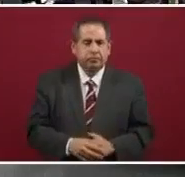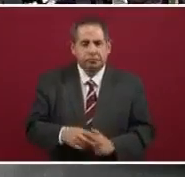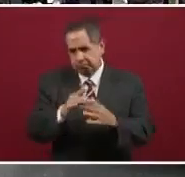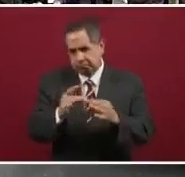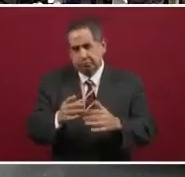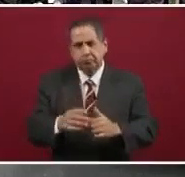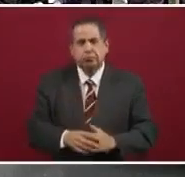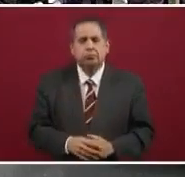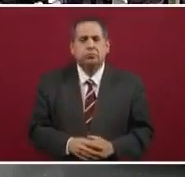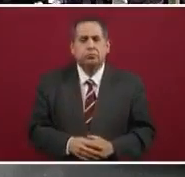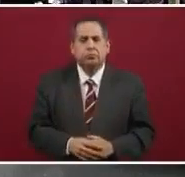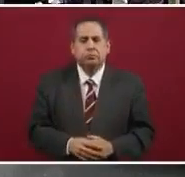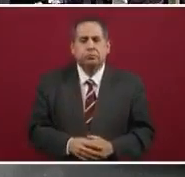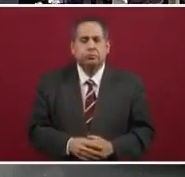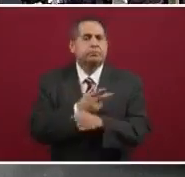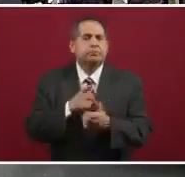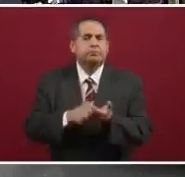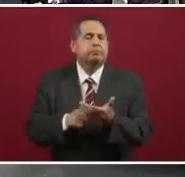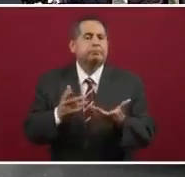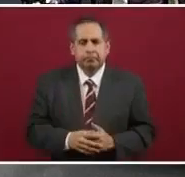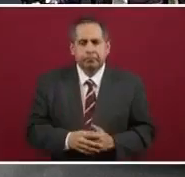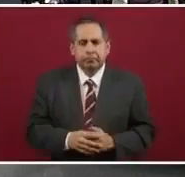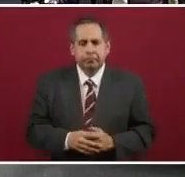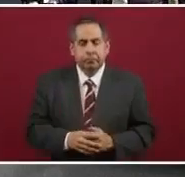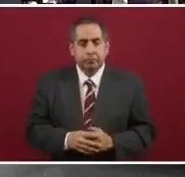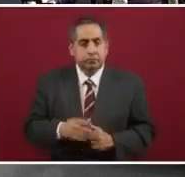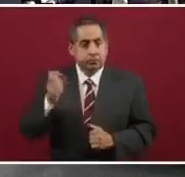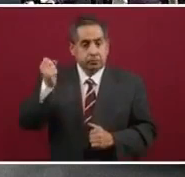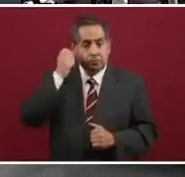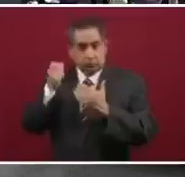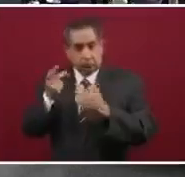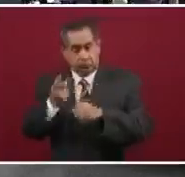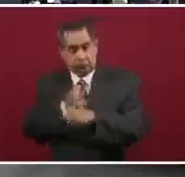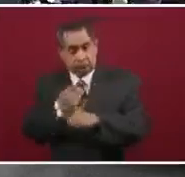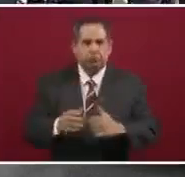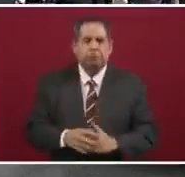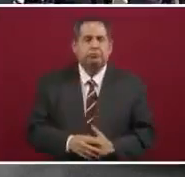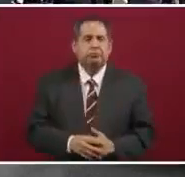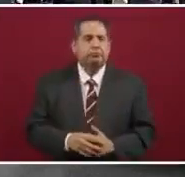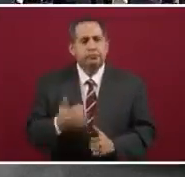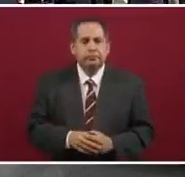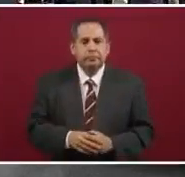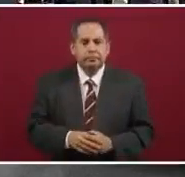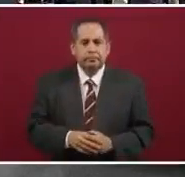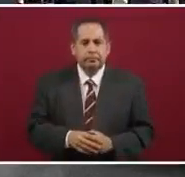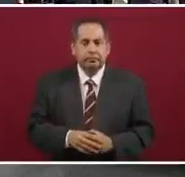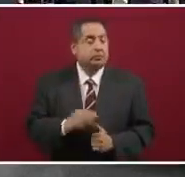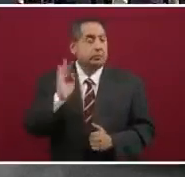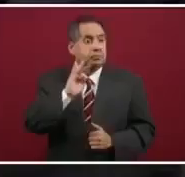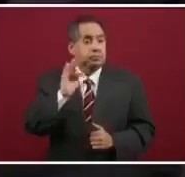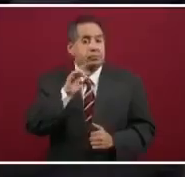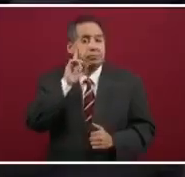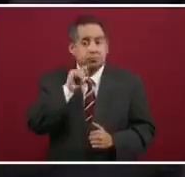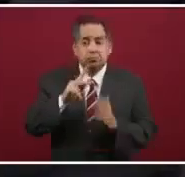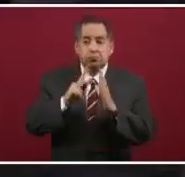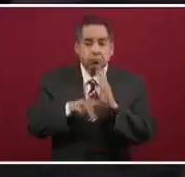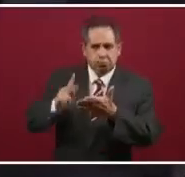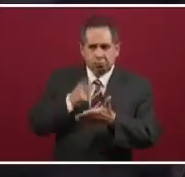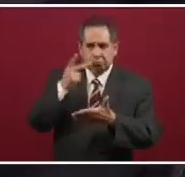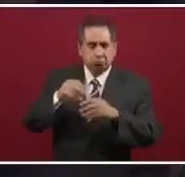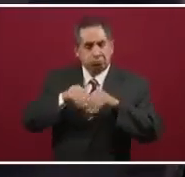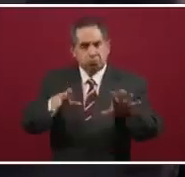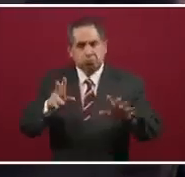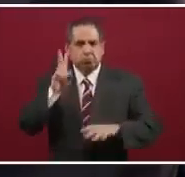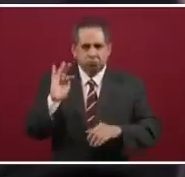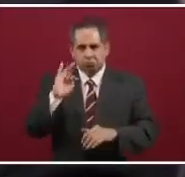digo qué pasó en la conferencia de la mañana, y a lo mejor también mañana repite su conferencia.